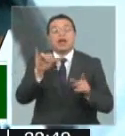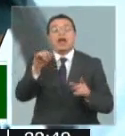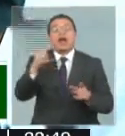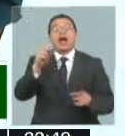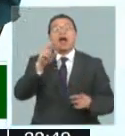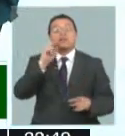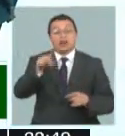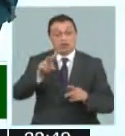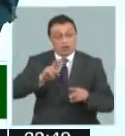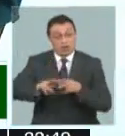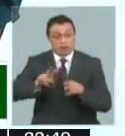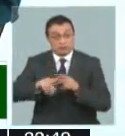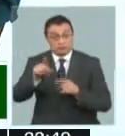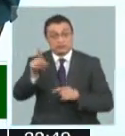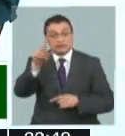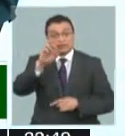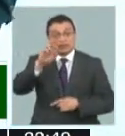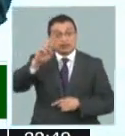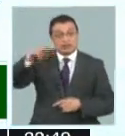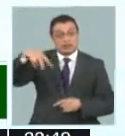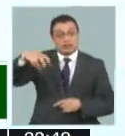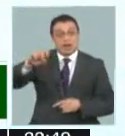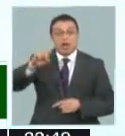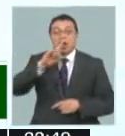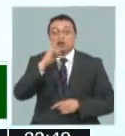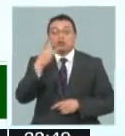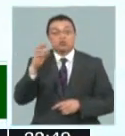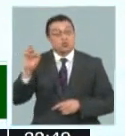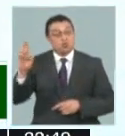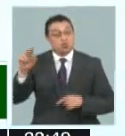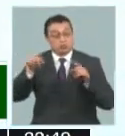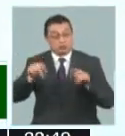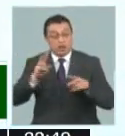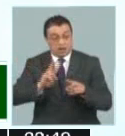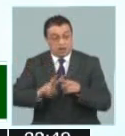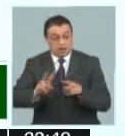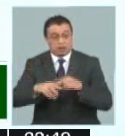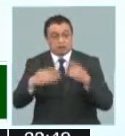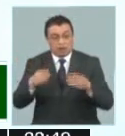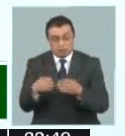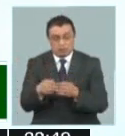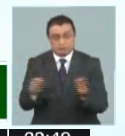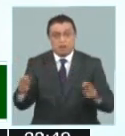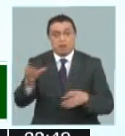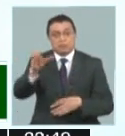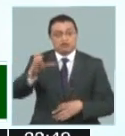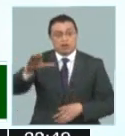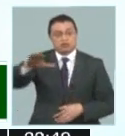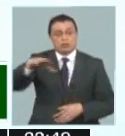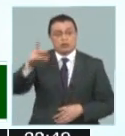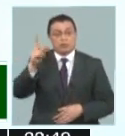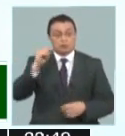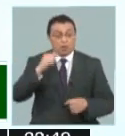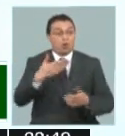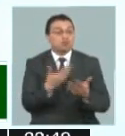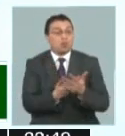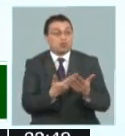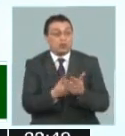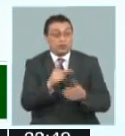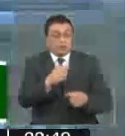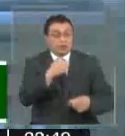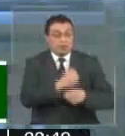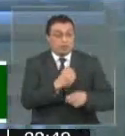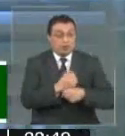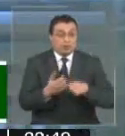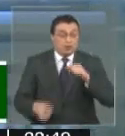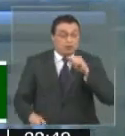algo ustedes en Cernatur respecto de abrir esta área a las personas en situación de discapacidad como una oportunidad laboral? Bueno,